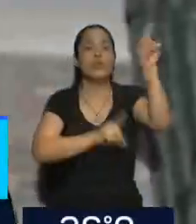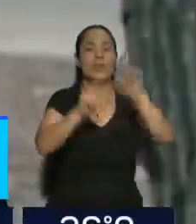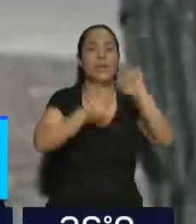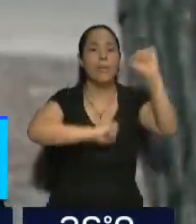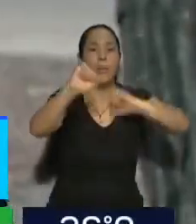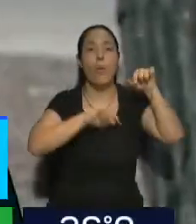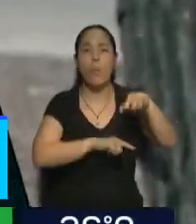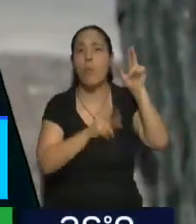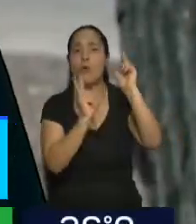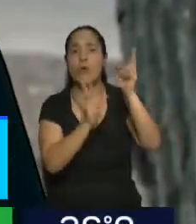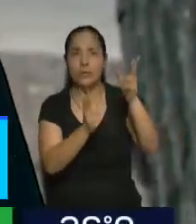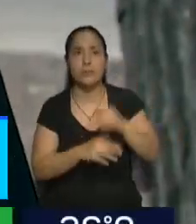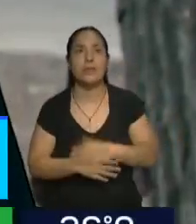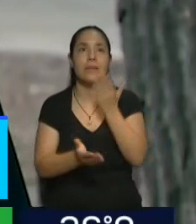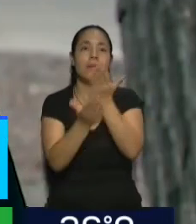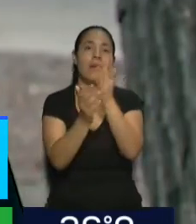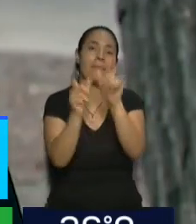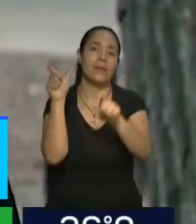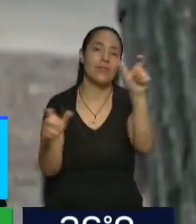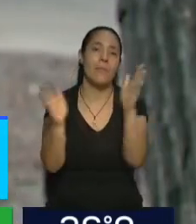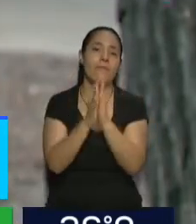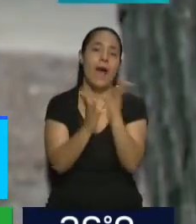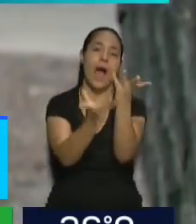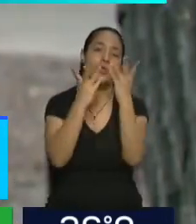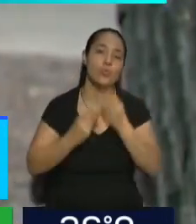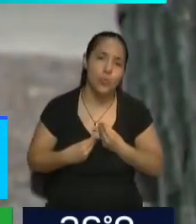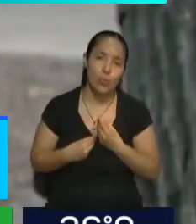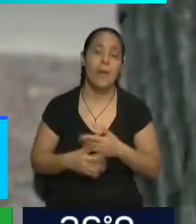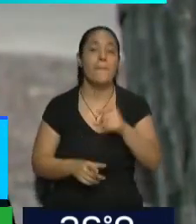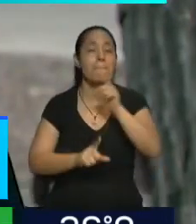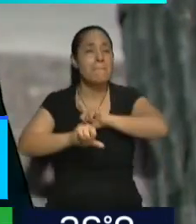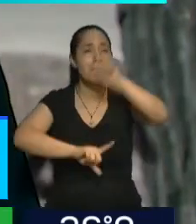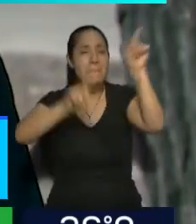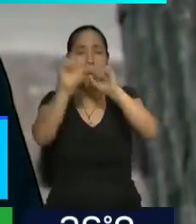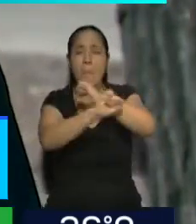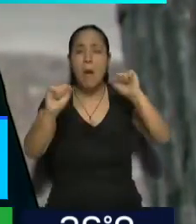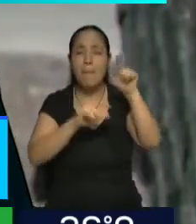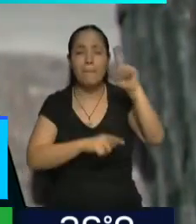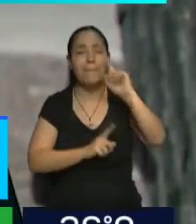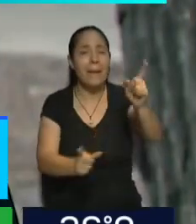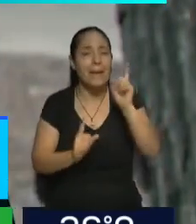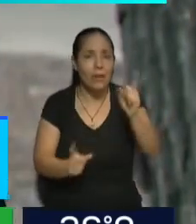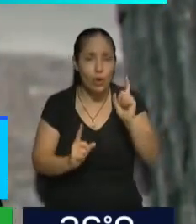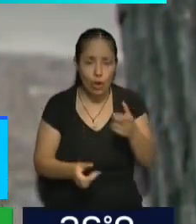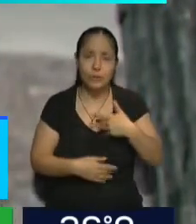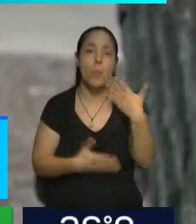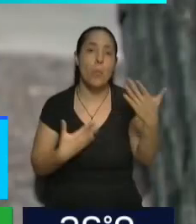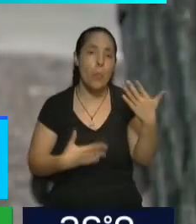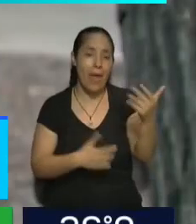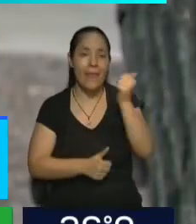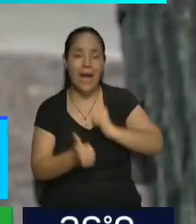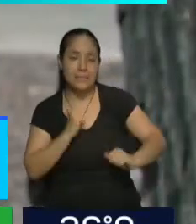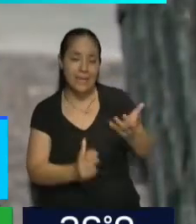Le pedimos a la población colaboración, entendiendo el riesgo de la pirotecnia, no solamente el riesgo de accidentes con la manipulación,